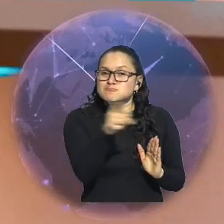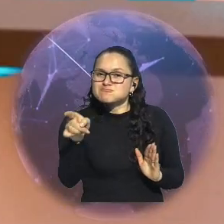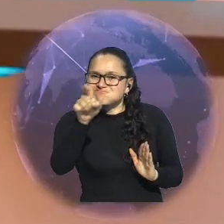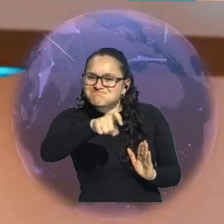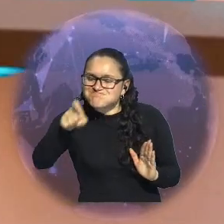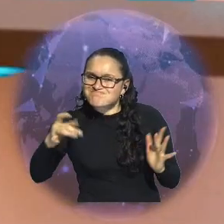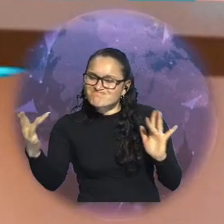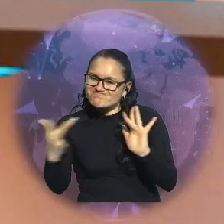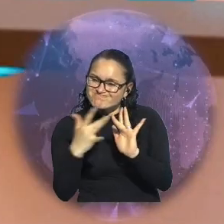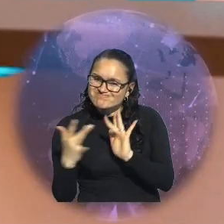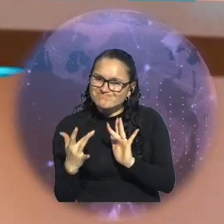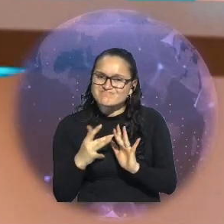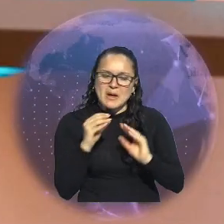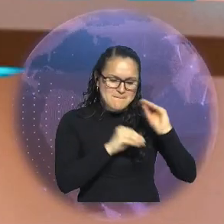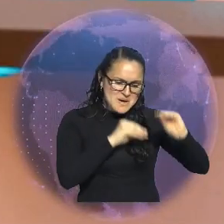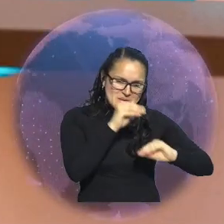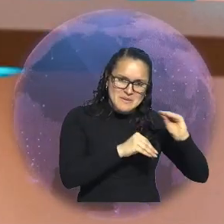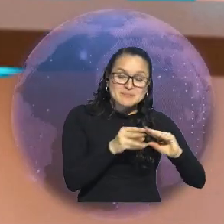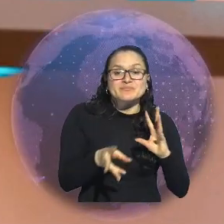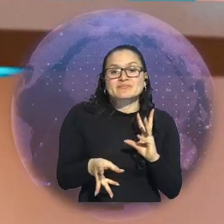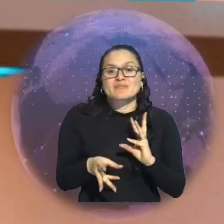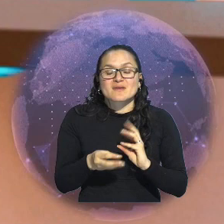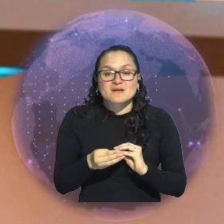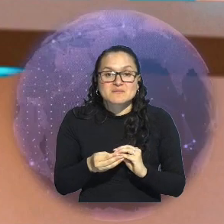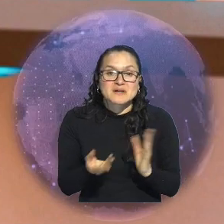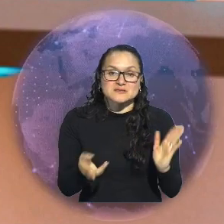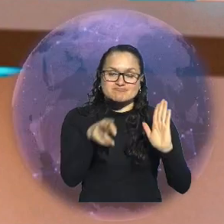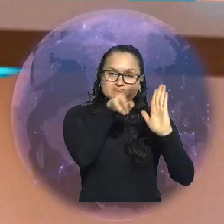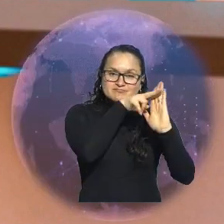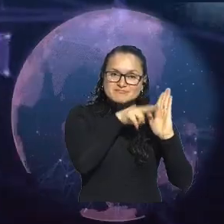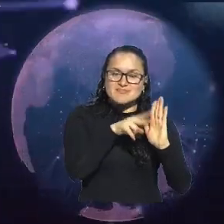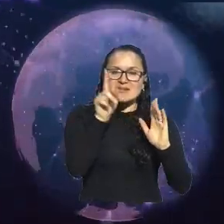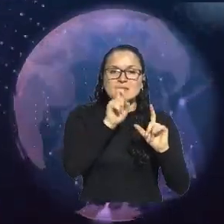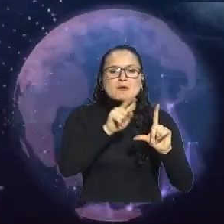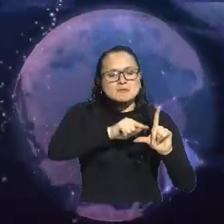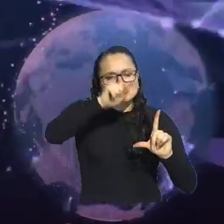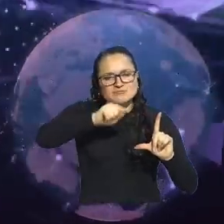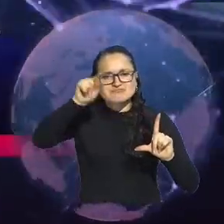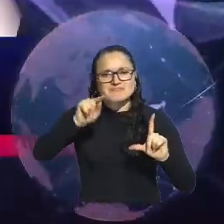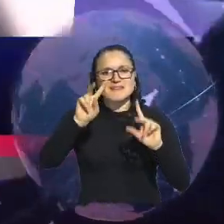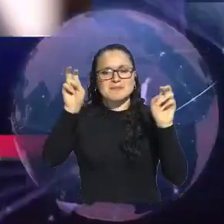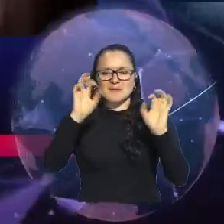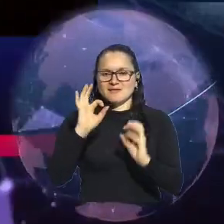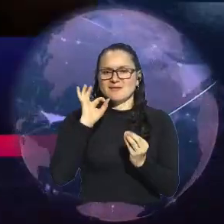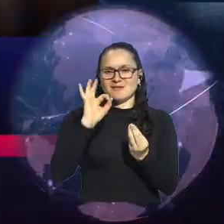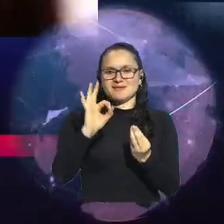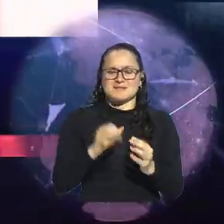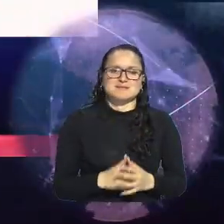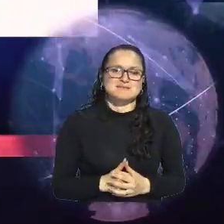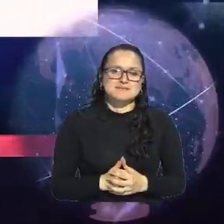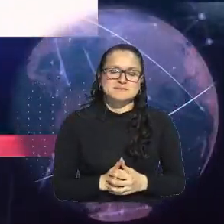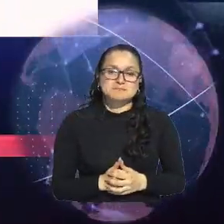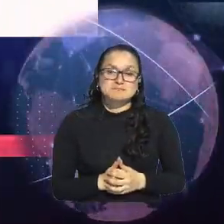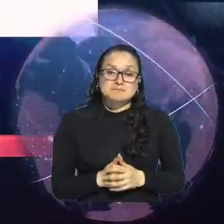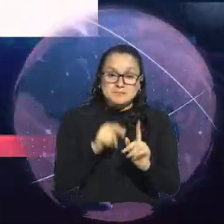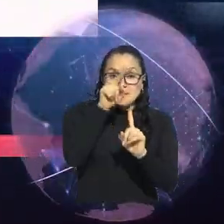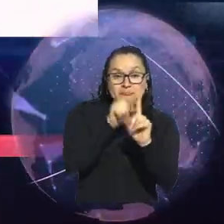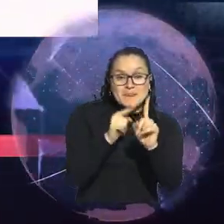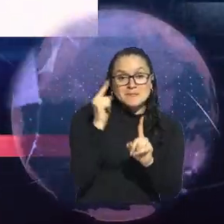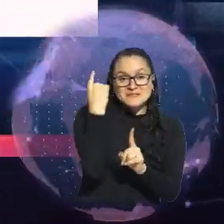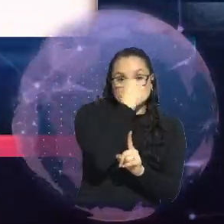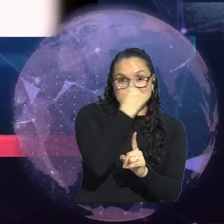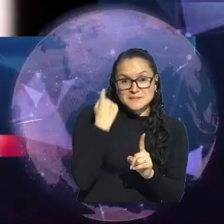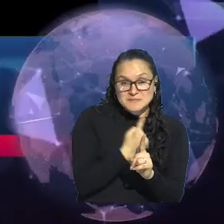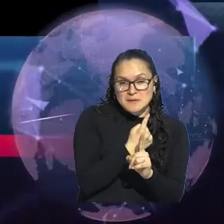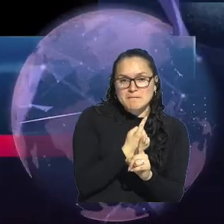asimismo emitió medidas en materia de medición de calidad en el mes de septiembre se publicó la consulta